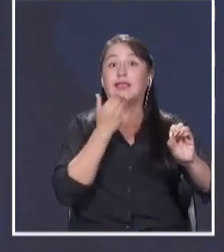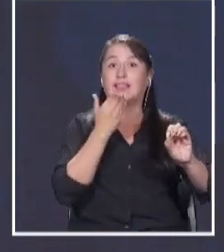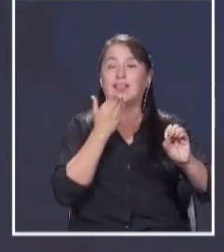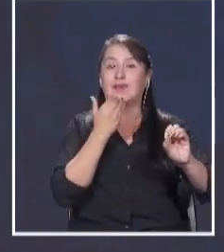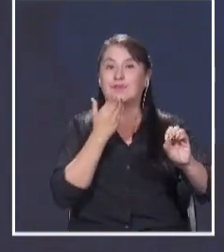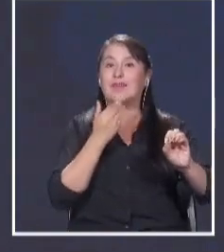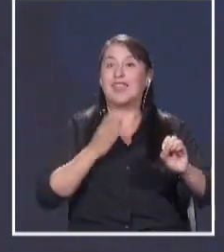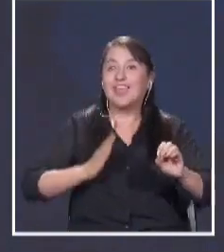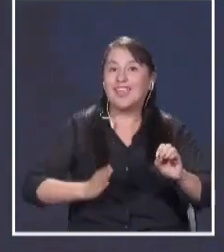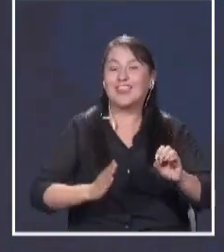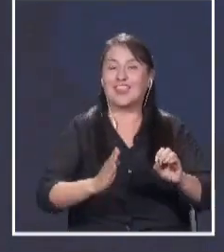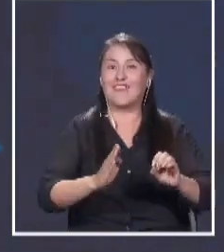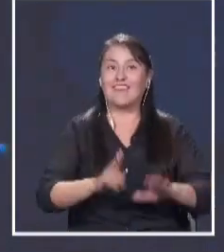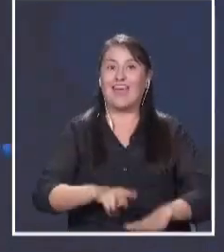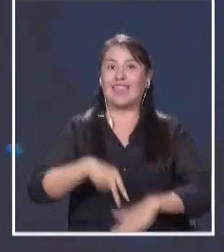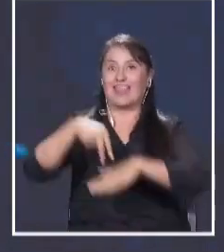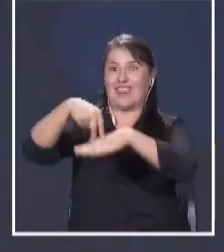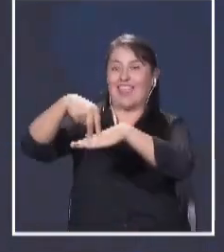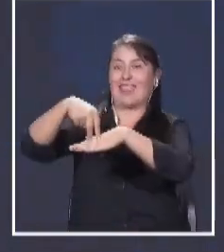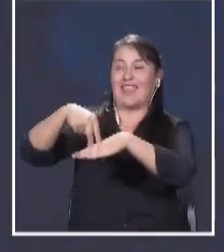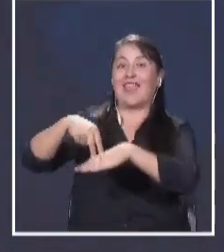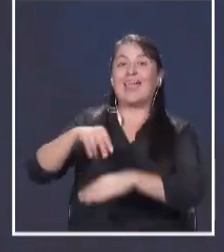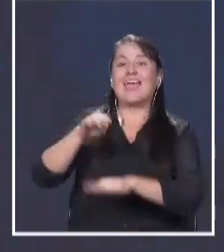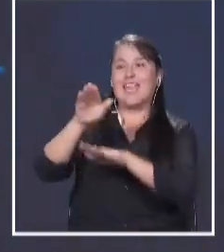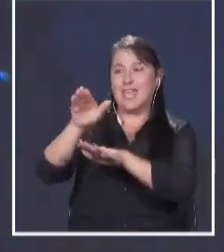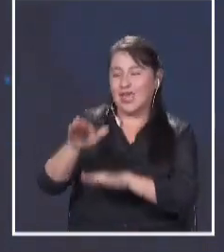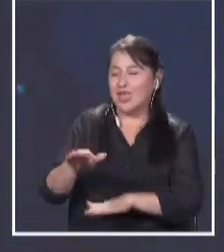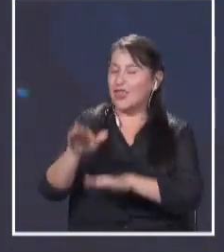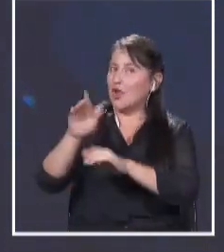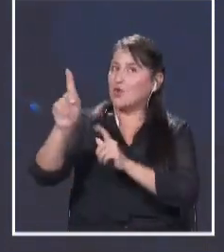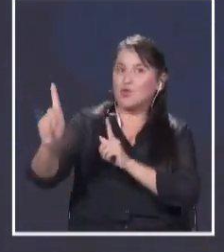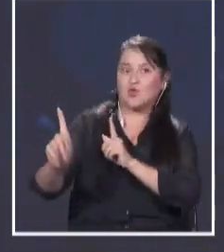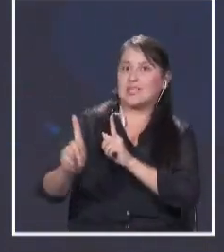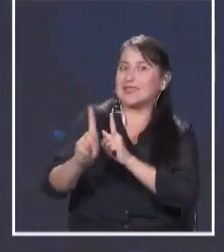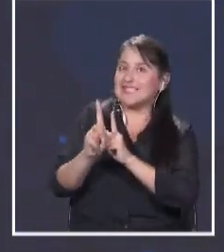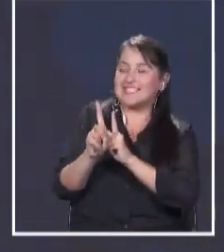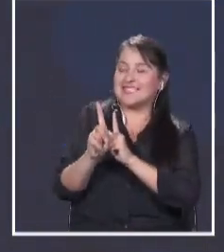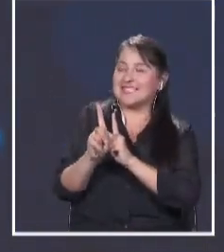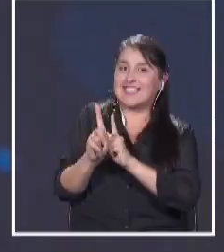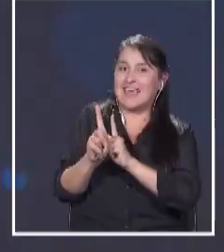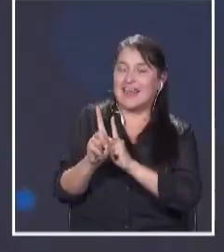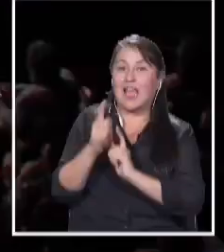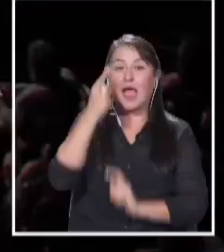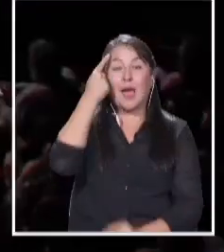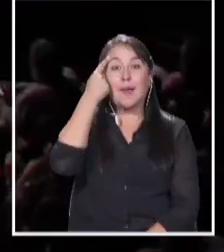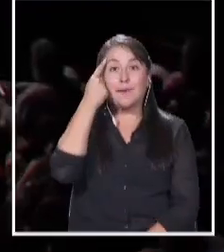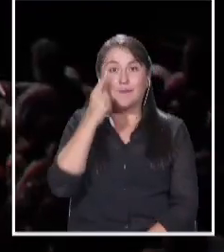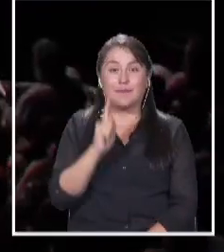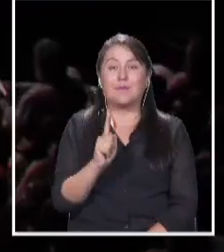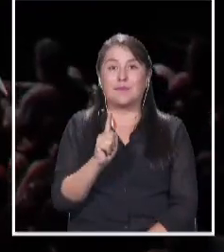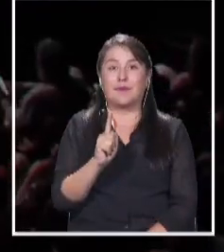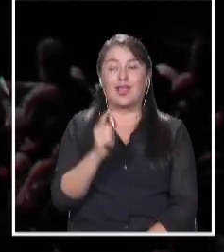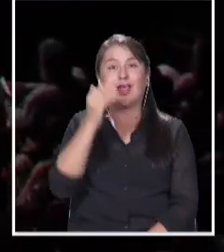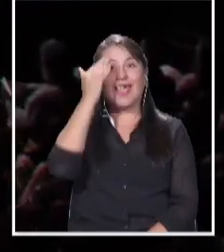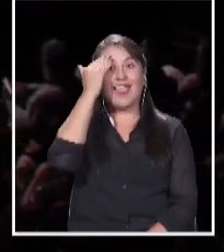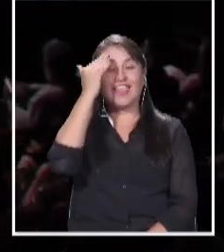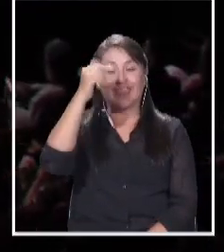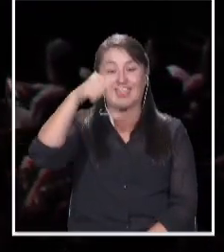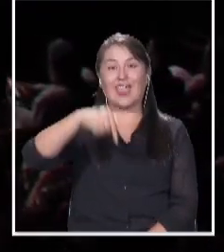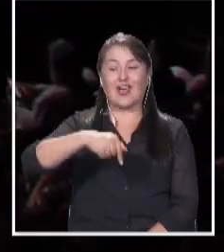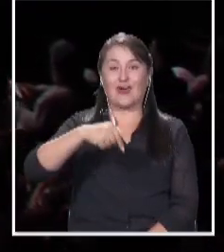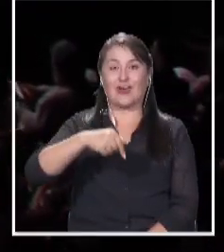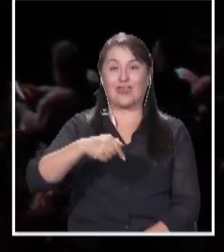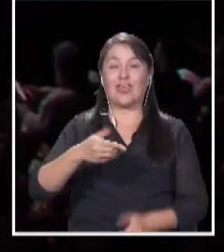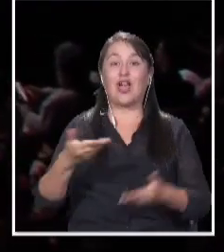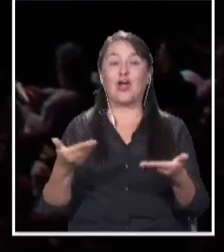siente como esos nervios de tener a su ídola tan cerca. Pero sobre todo por el día en el que vivimos hoy, que